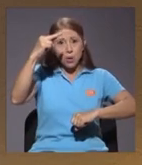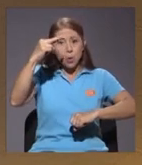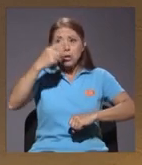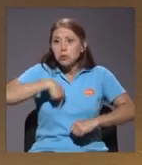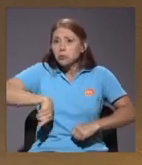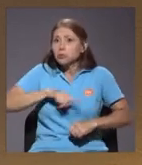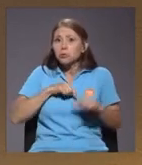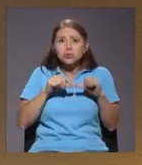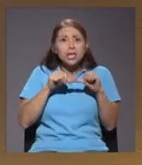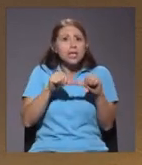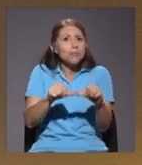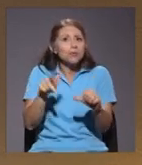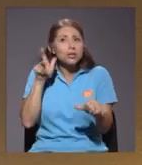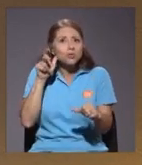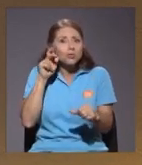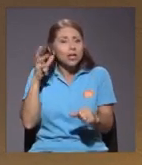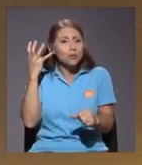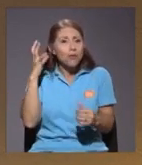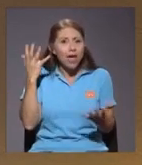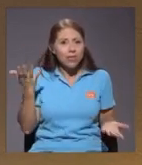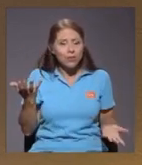escuchando radio y